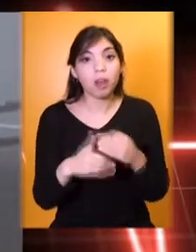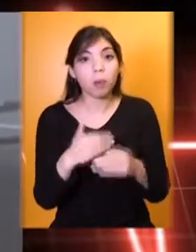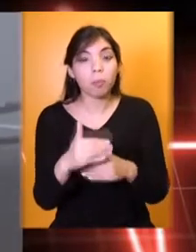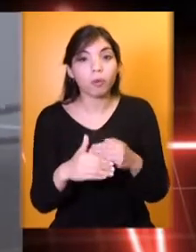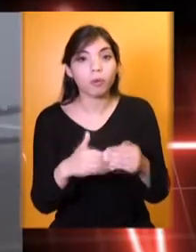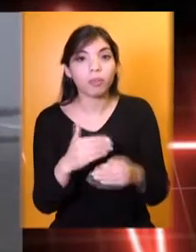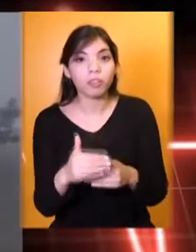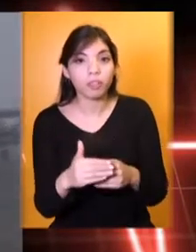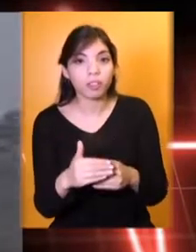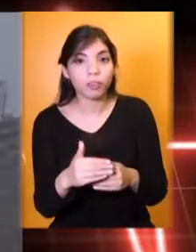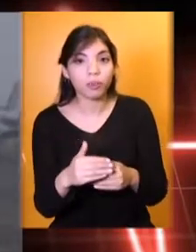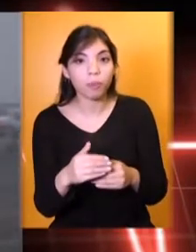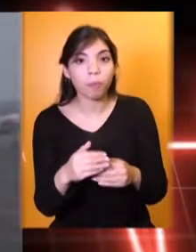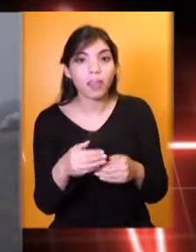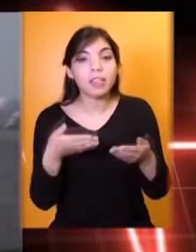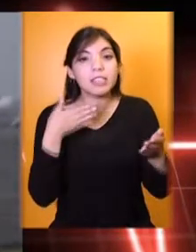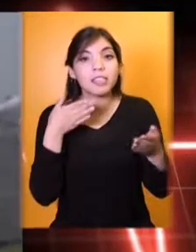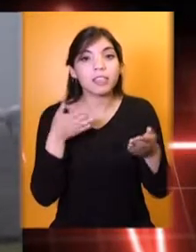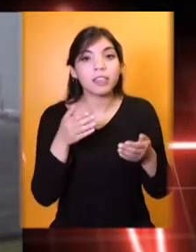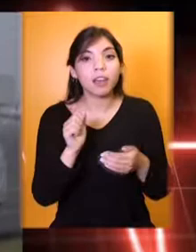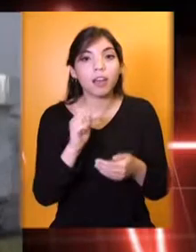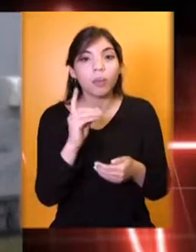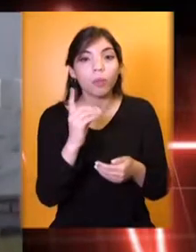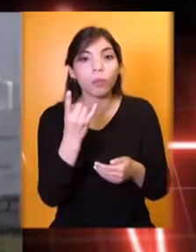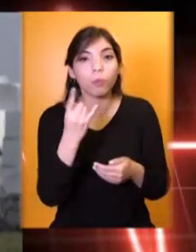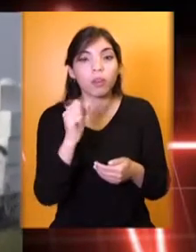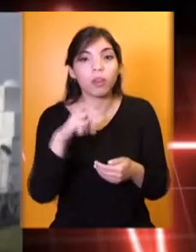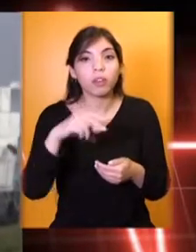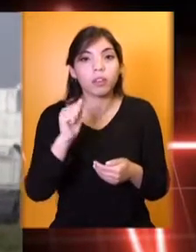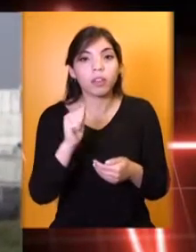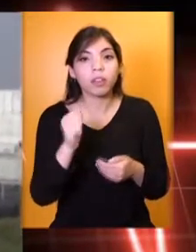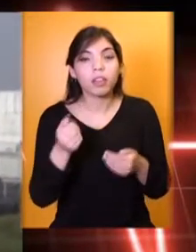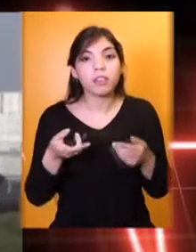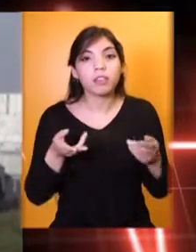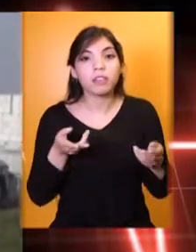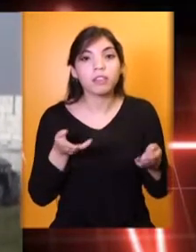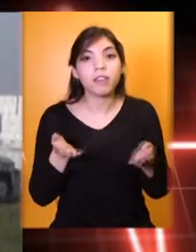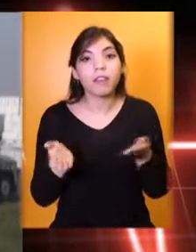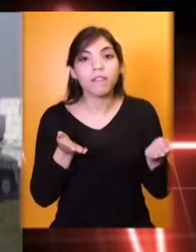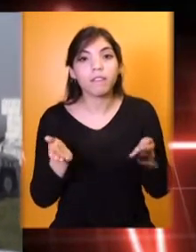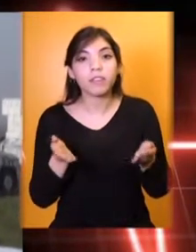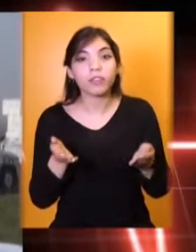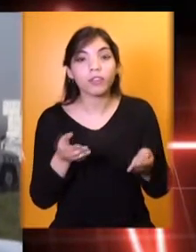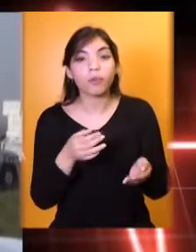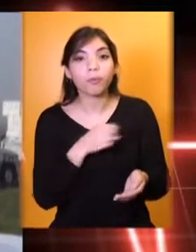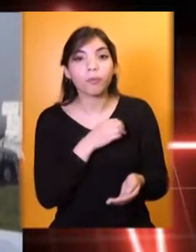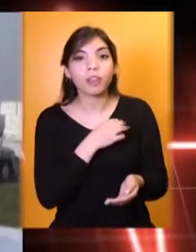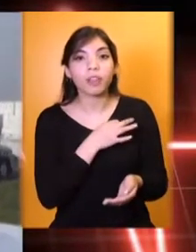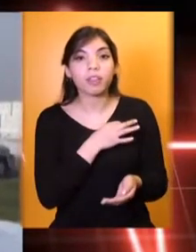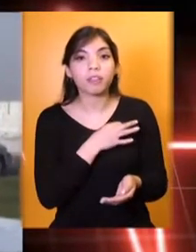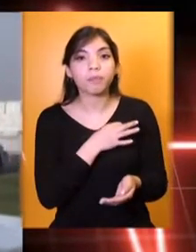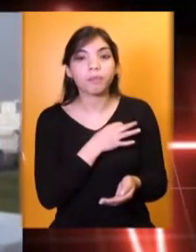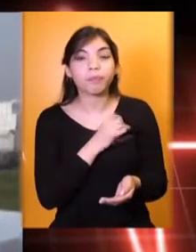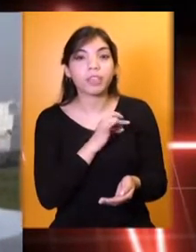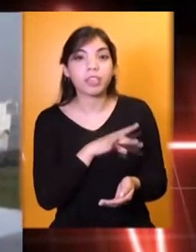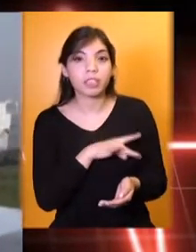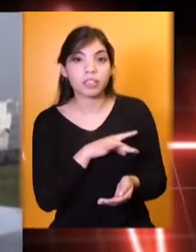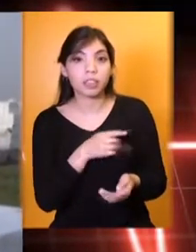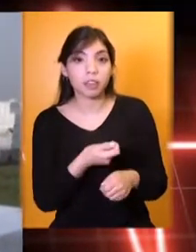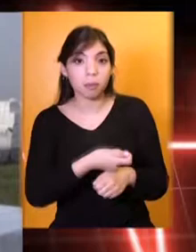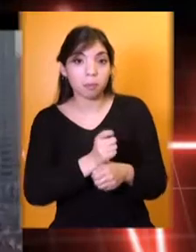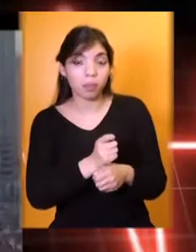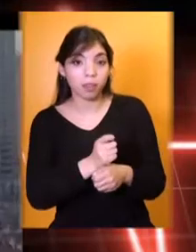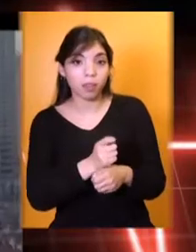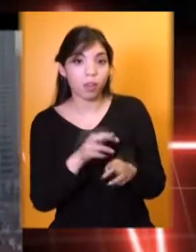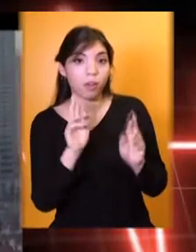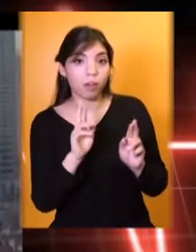y el Servicio Nacional de Pesca, se espera que en no más de 3 días estas cajas contenedoras del apetecido producto lleguen hasta la zona de